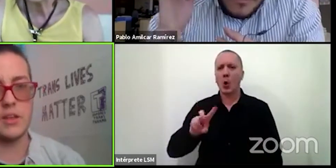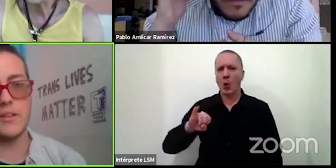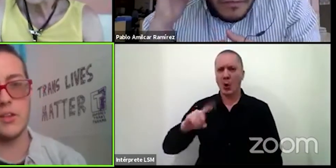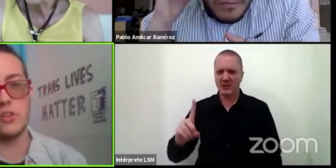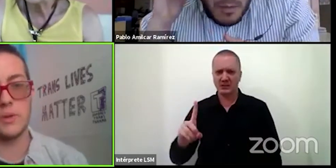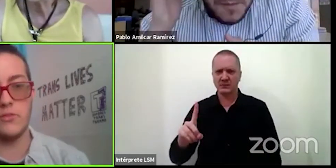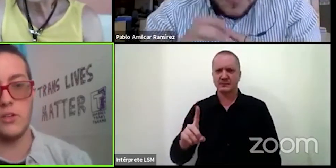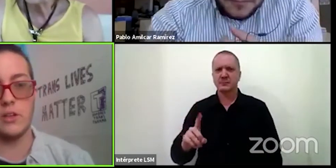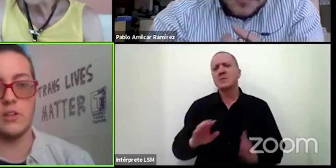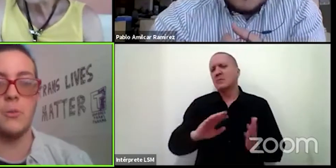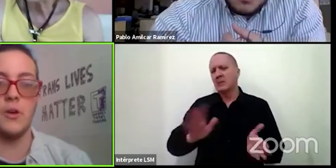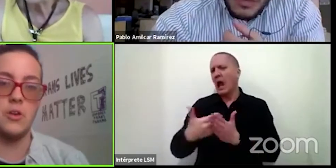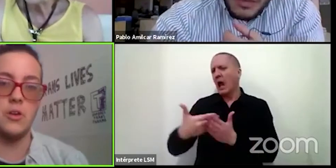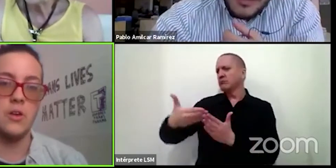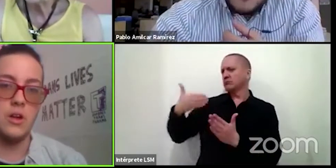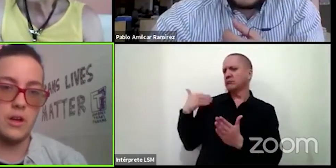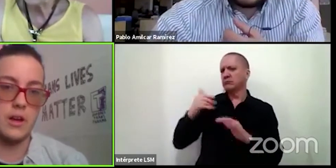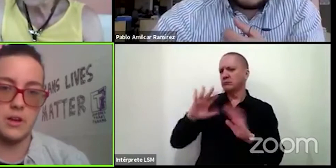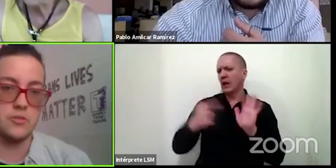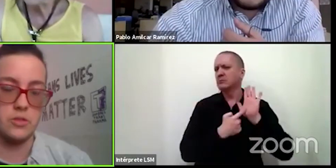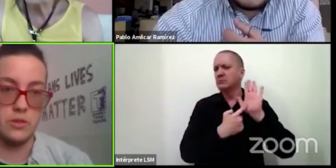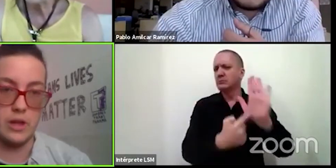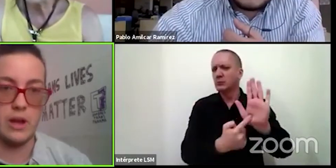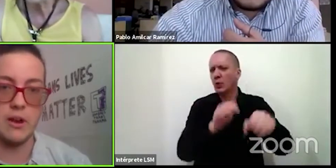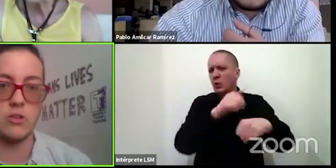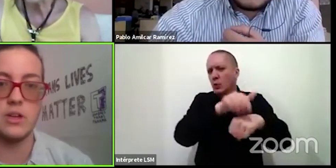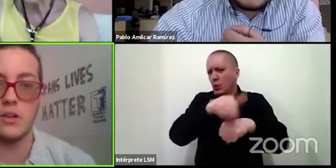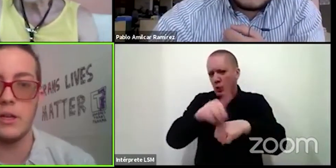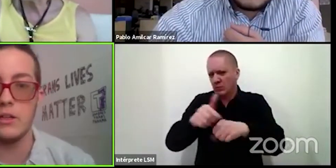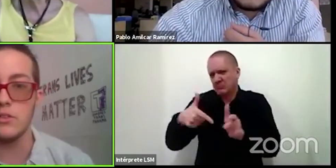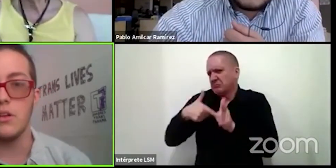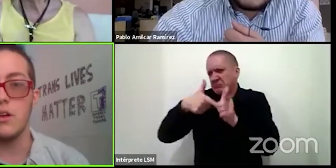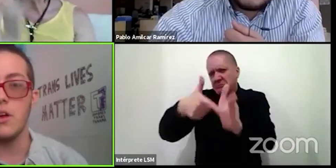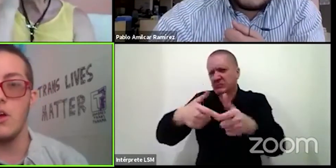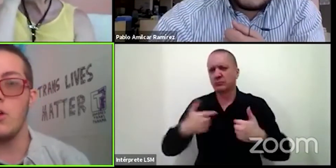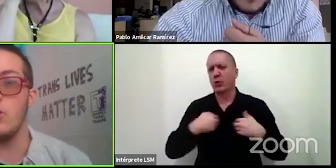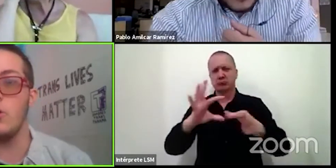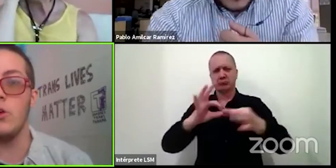láminas que tienen datos específicos, así que puedo el resto hablarlos sin las láminas.